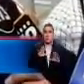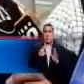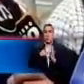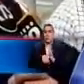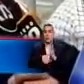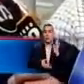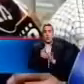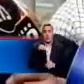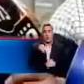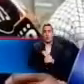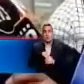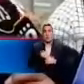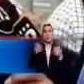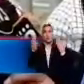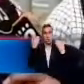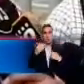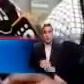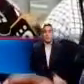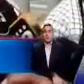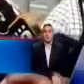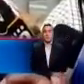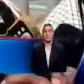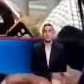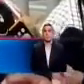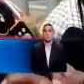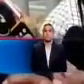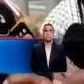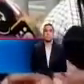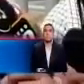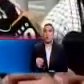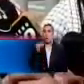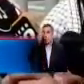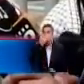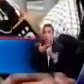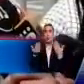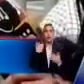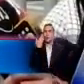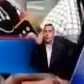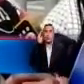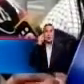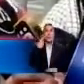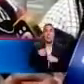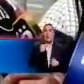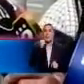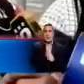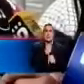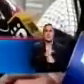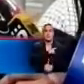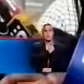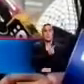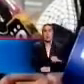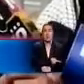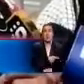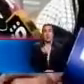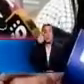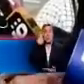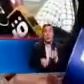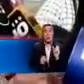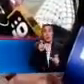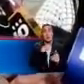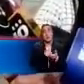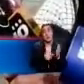será trasladado hasta la ciudad de guayaquil no sabemos qué clínica pero están haciendo los posibles de que los